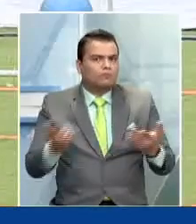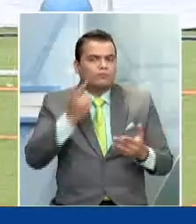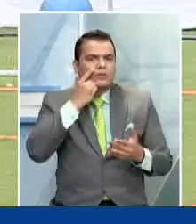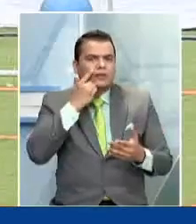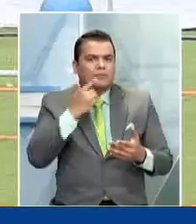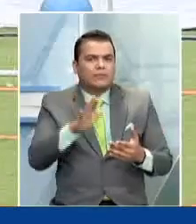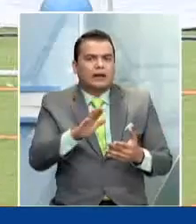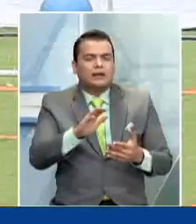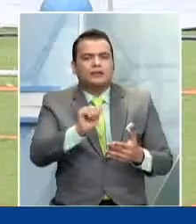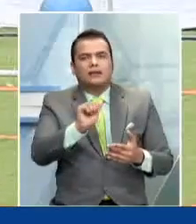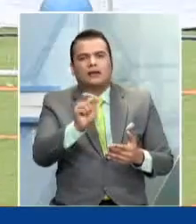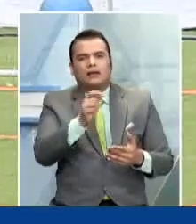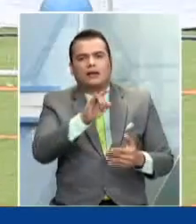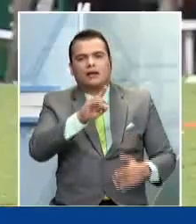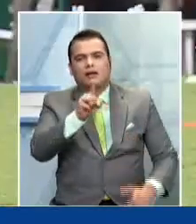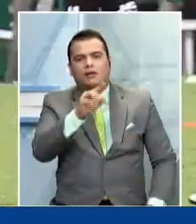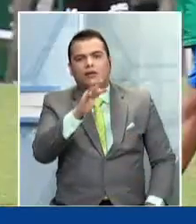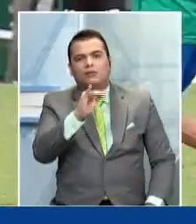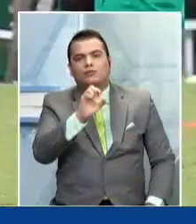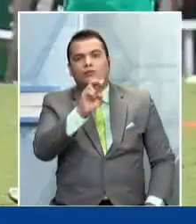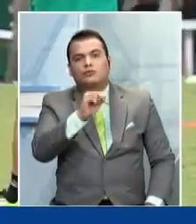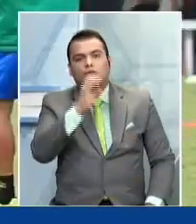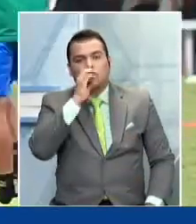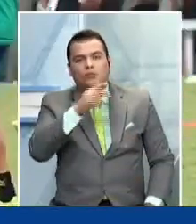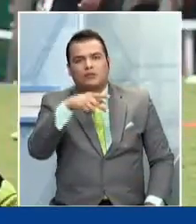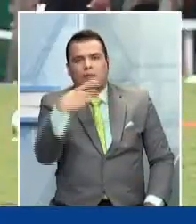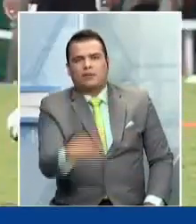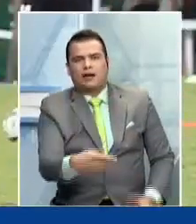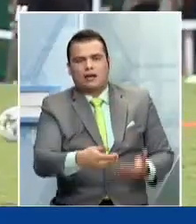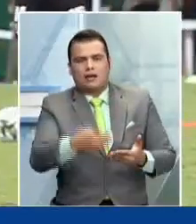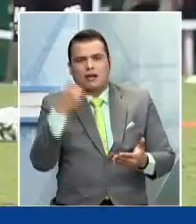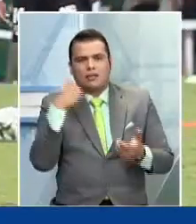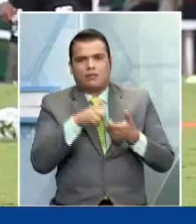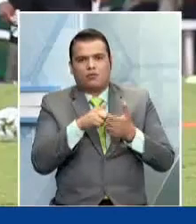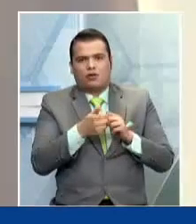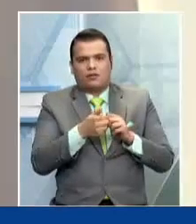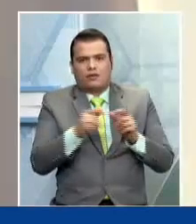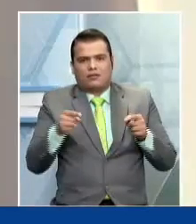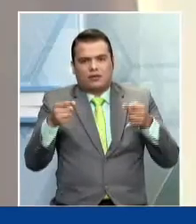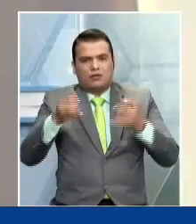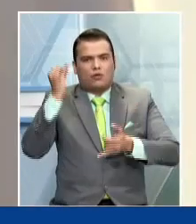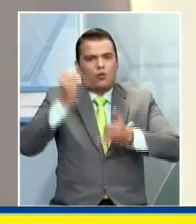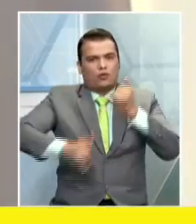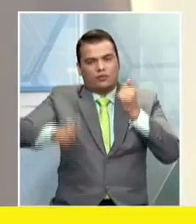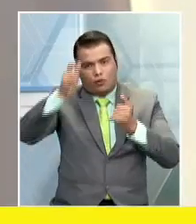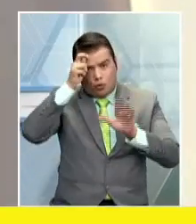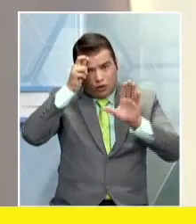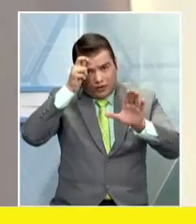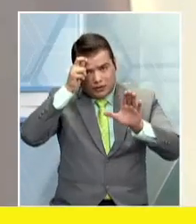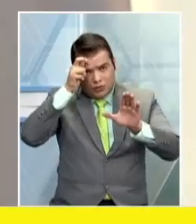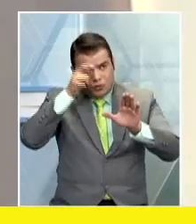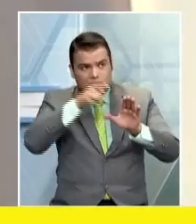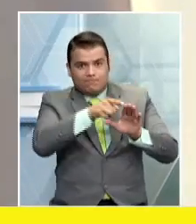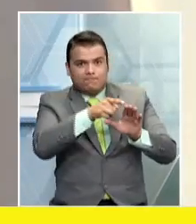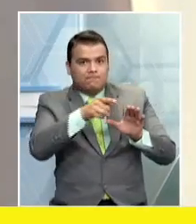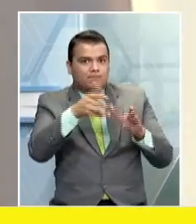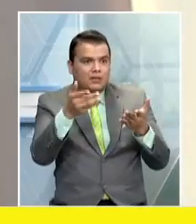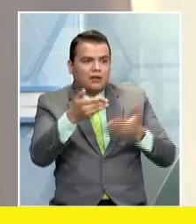verdiblancos es Agustín Palavecino, quien evoluciona de la lesión muscular sufrida ante Jaguares. Cali es un equipo